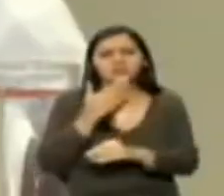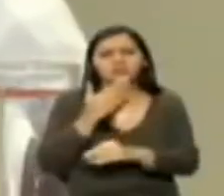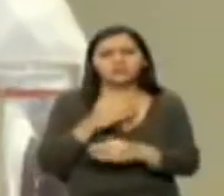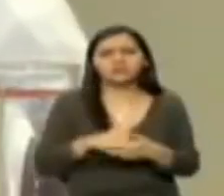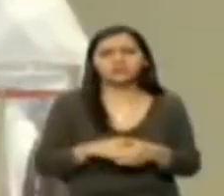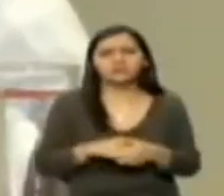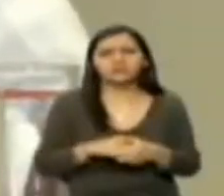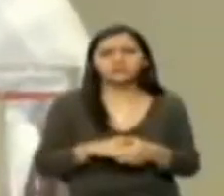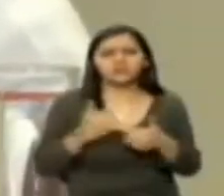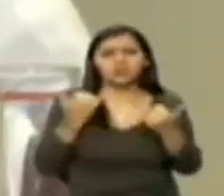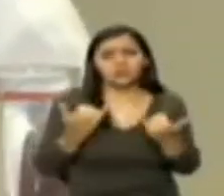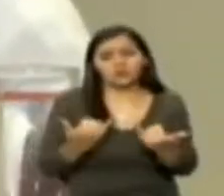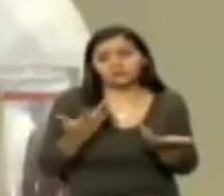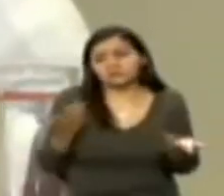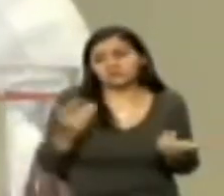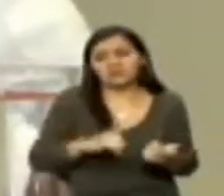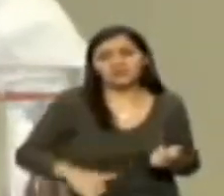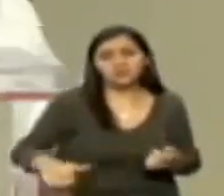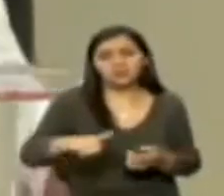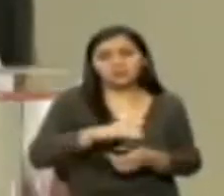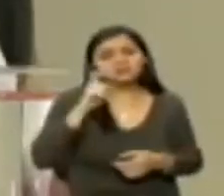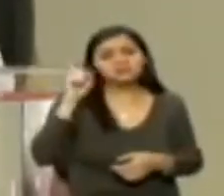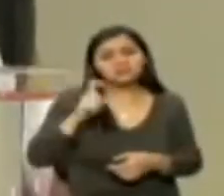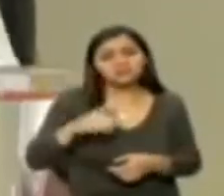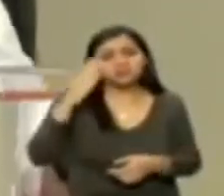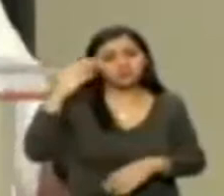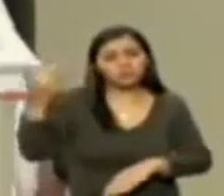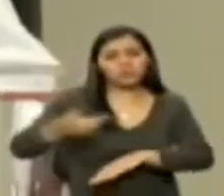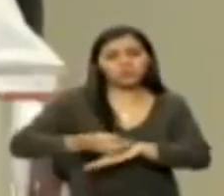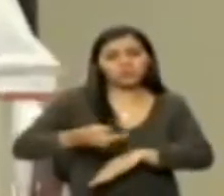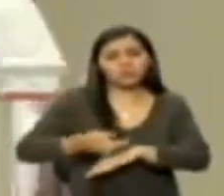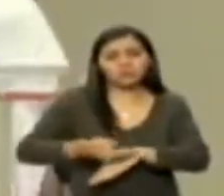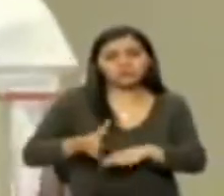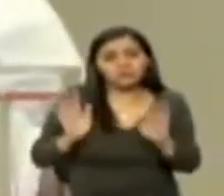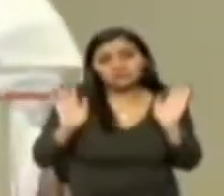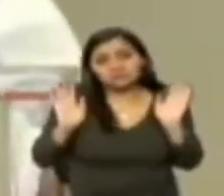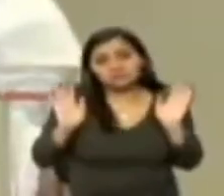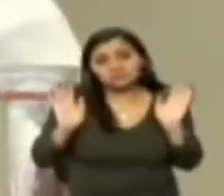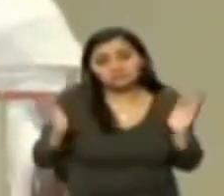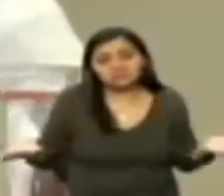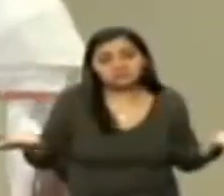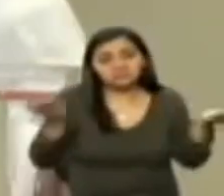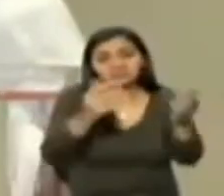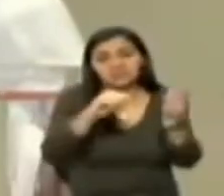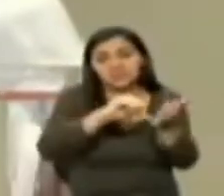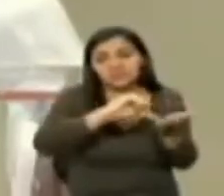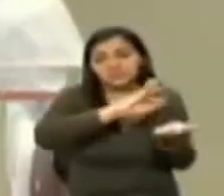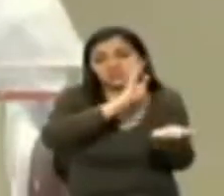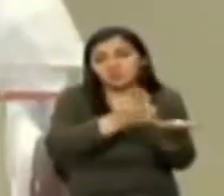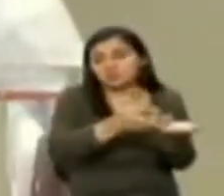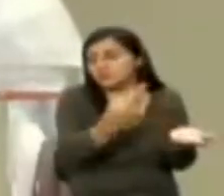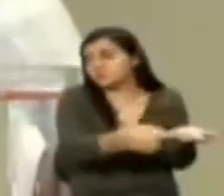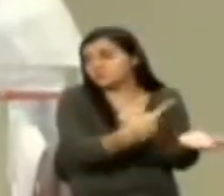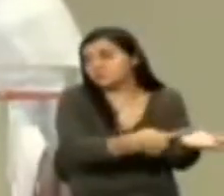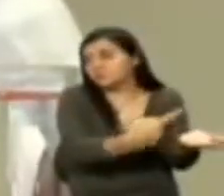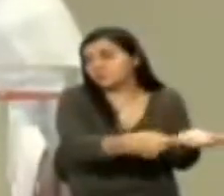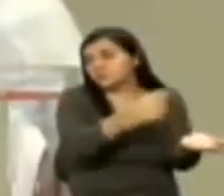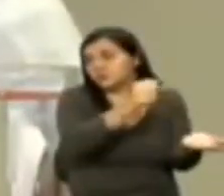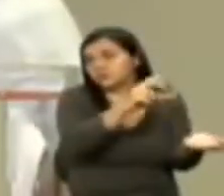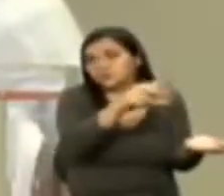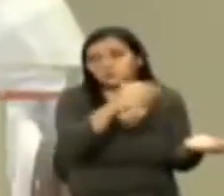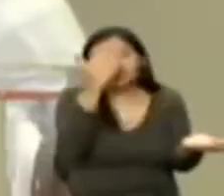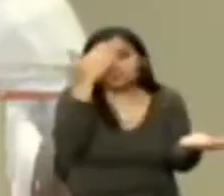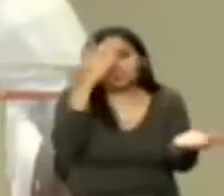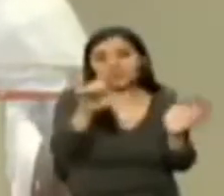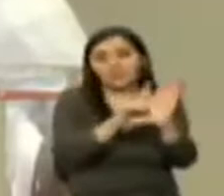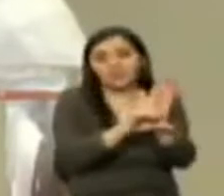una democracia, o sea, todo el mundo tiene derecho a presentar sus propuestas y para eso va a la asamblea, se trata de lograr consenso, enriquecer la ley,